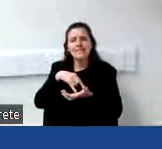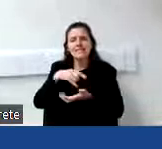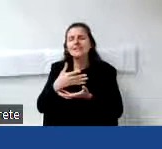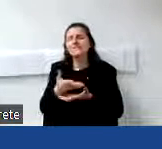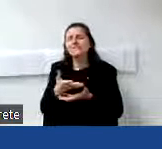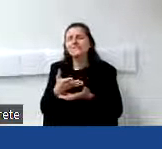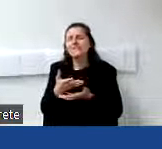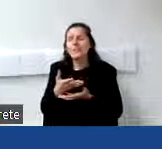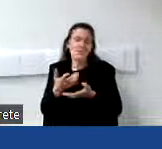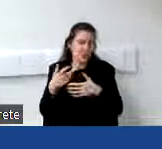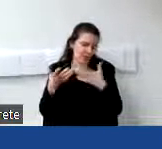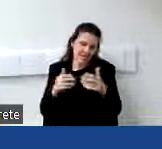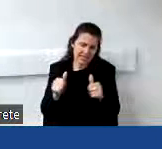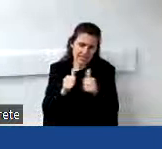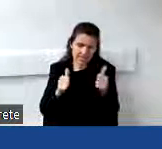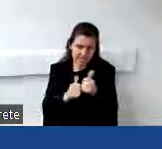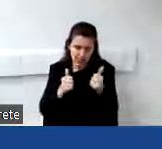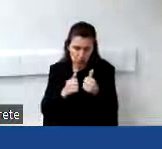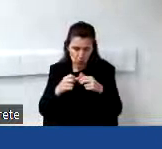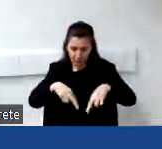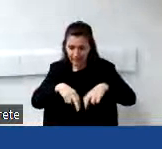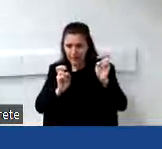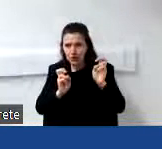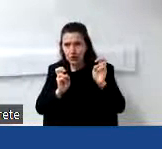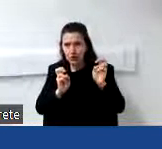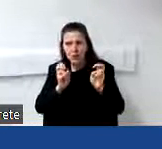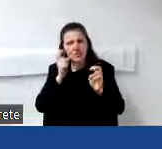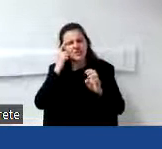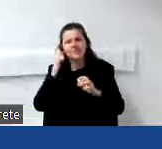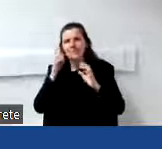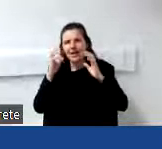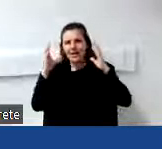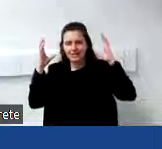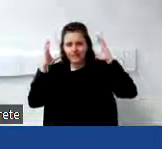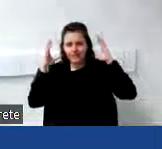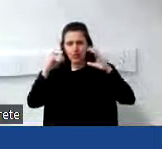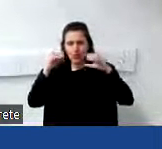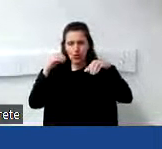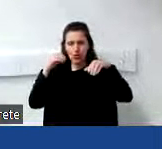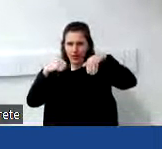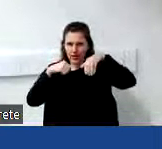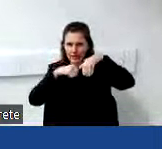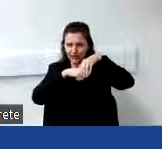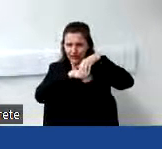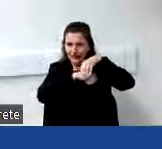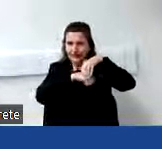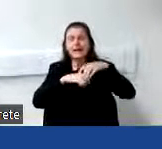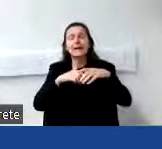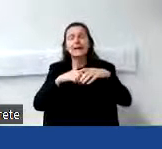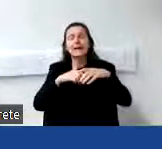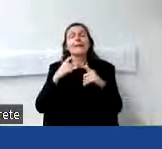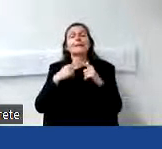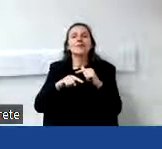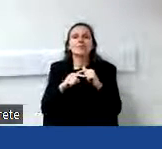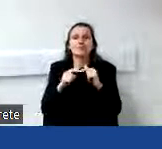que le querían hacer, pero bueno, efectivamente, una tomografía, Alba. Y no permitía, ¿no?,